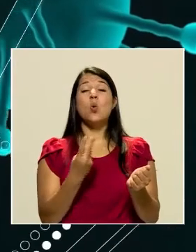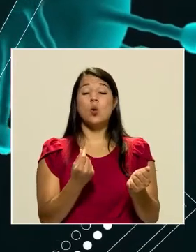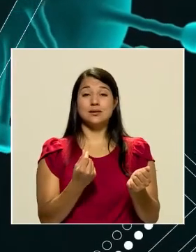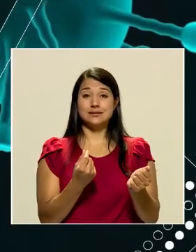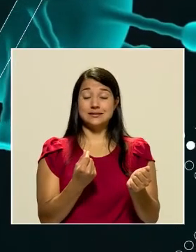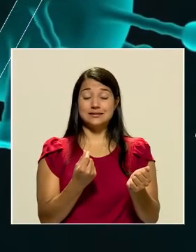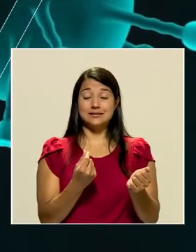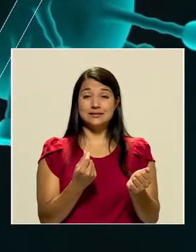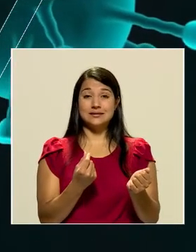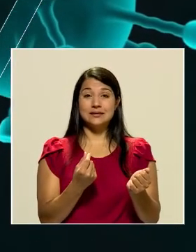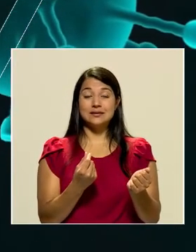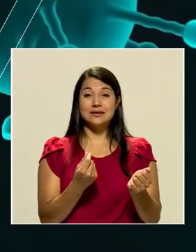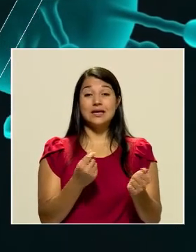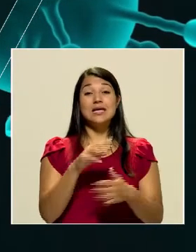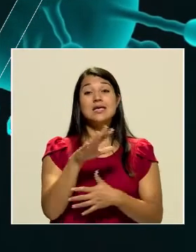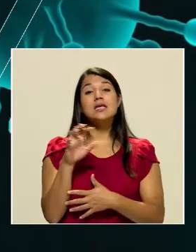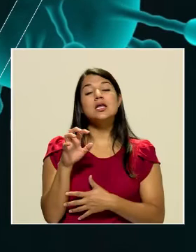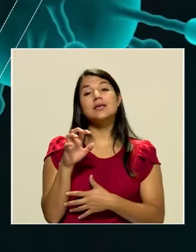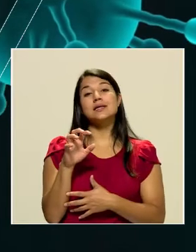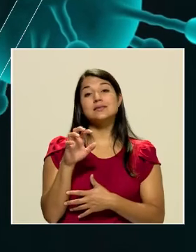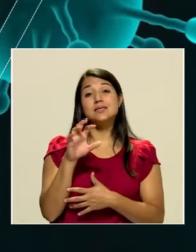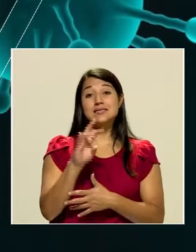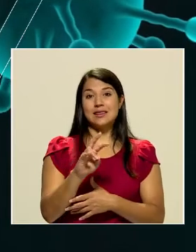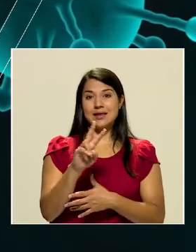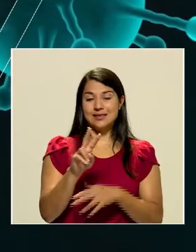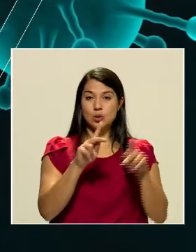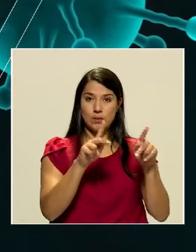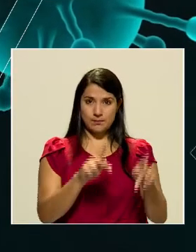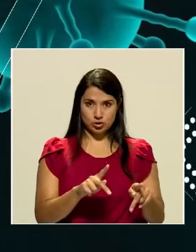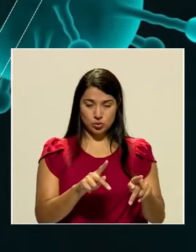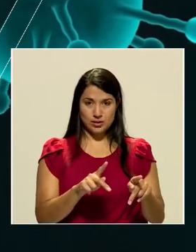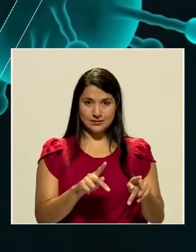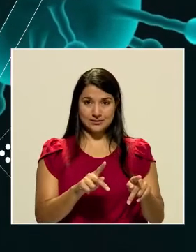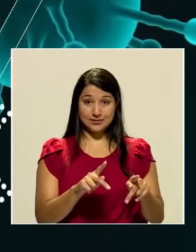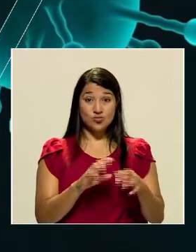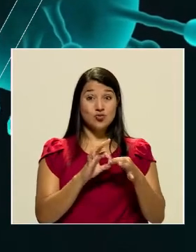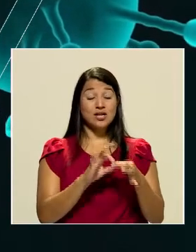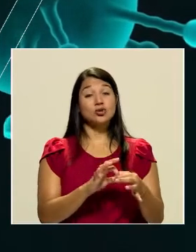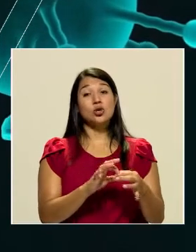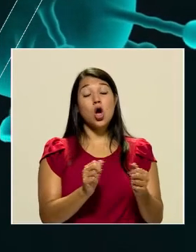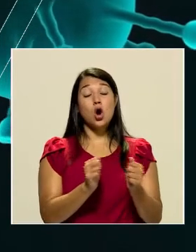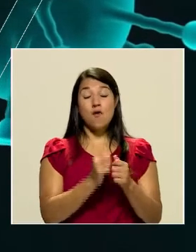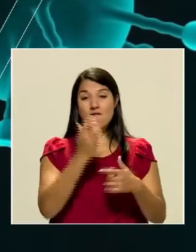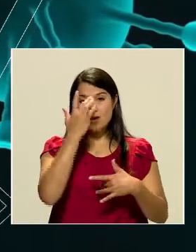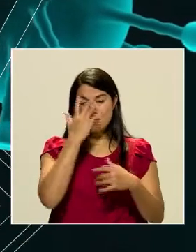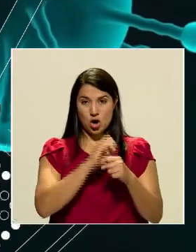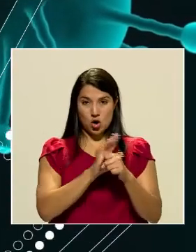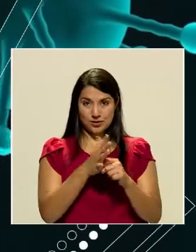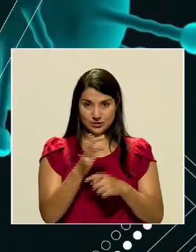en los hospitales públicos de 572 pacientes relacionados al